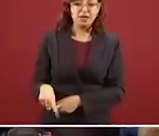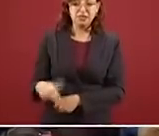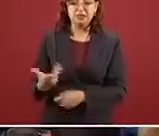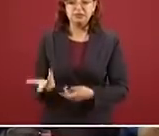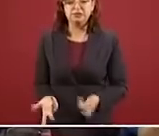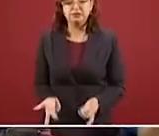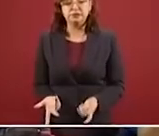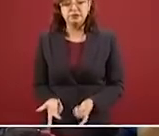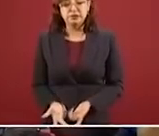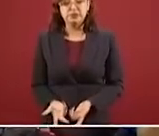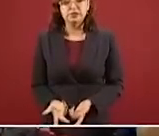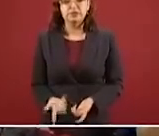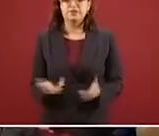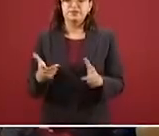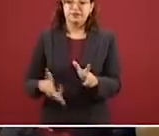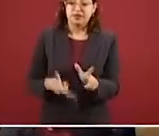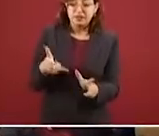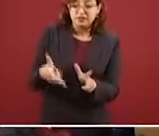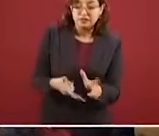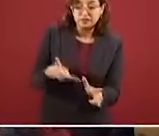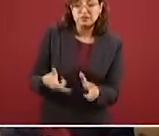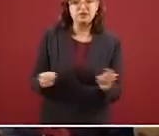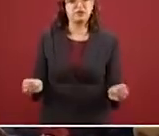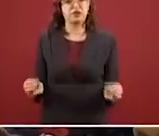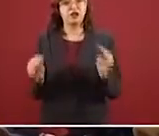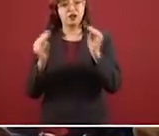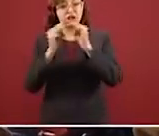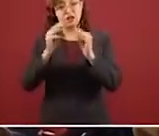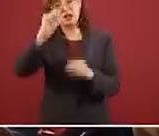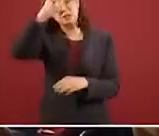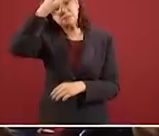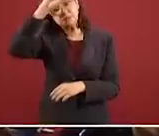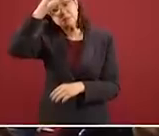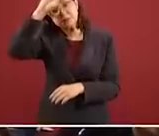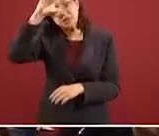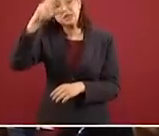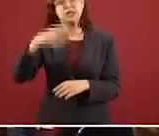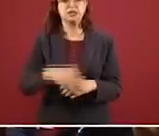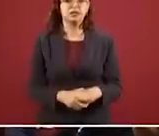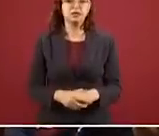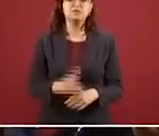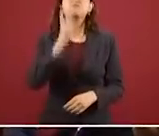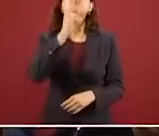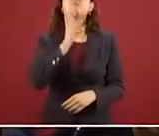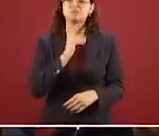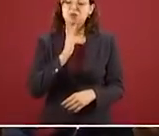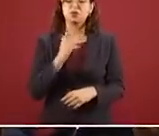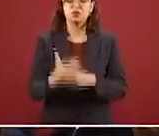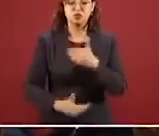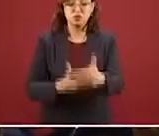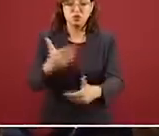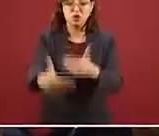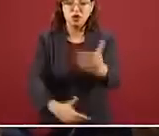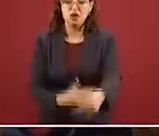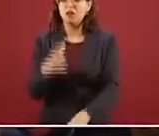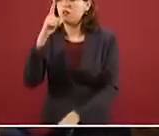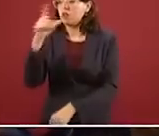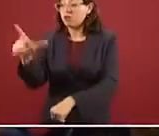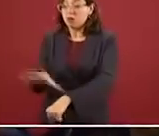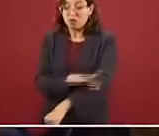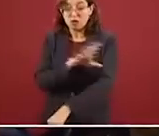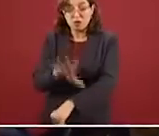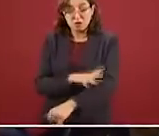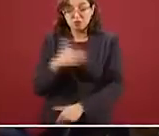Hablaba yo de los ferrocarriles, de las minas, avanzaron en el petróleo, avanzaron en la industria